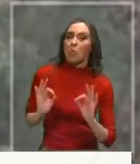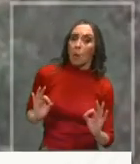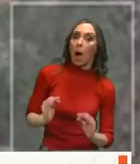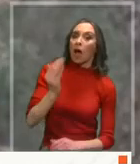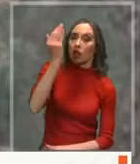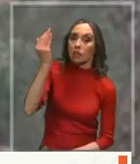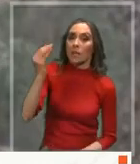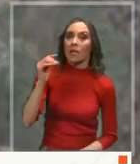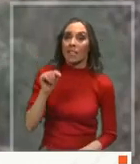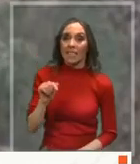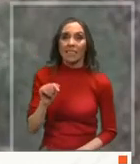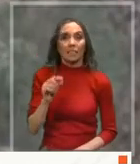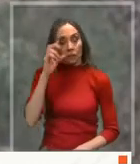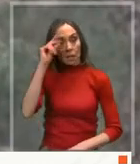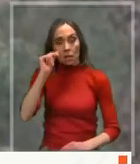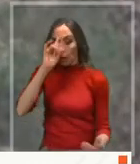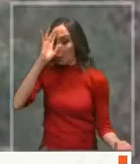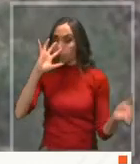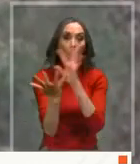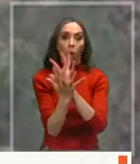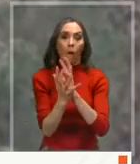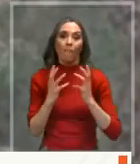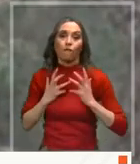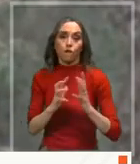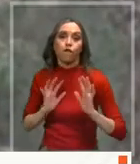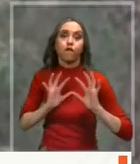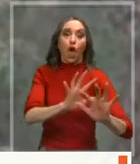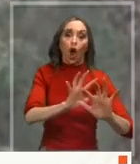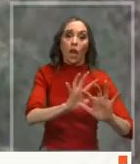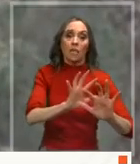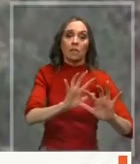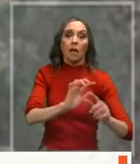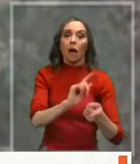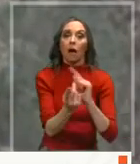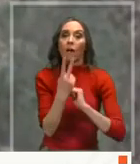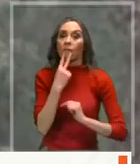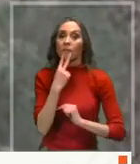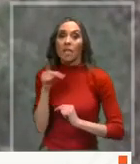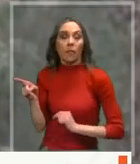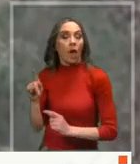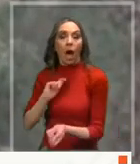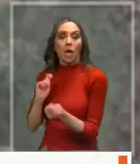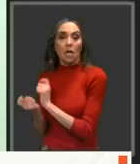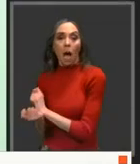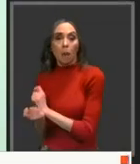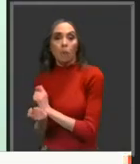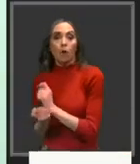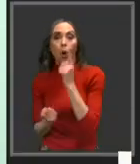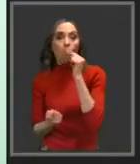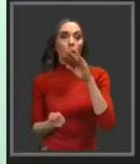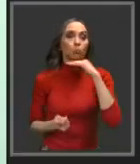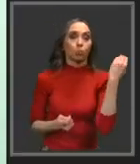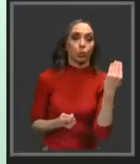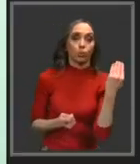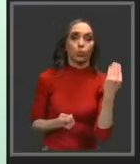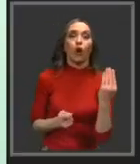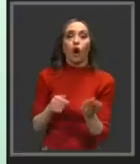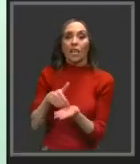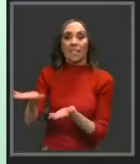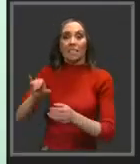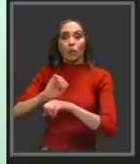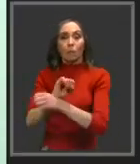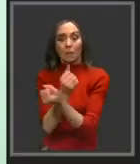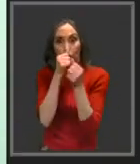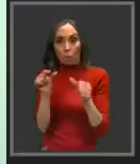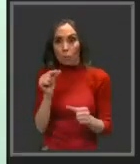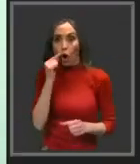este segundo de violencia cambió para siempre su vida y terminó con la existencia de un hombre. Aunque se rechazó la prisión preventiva, el